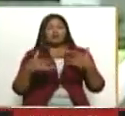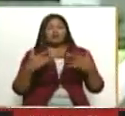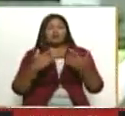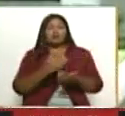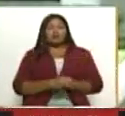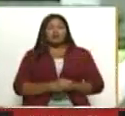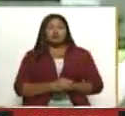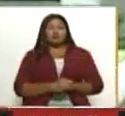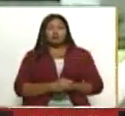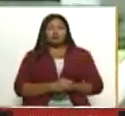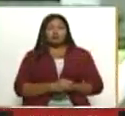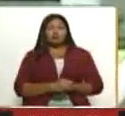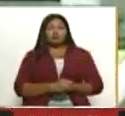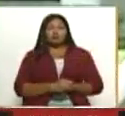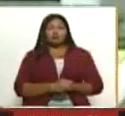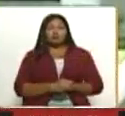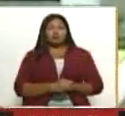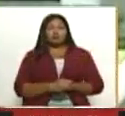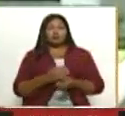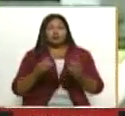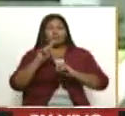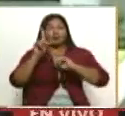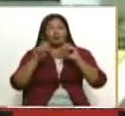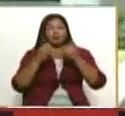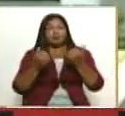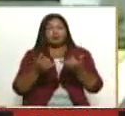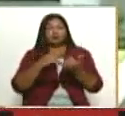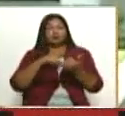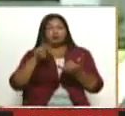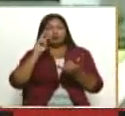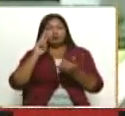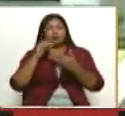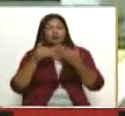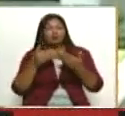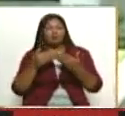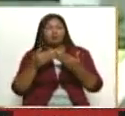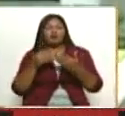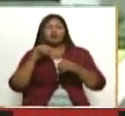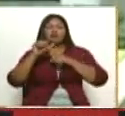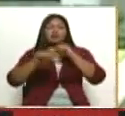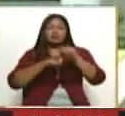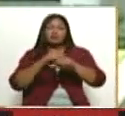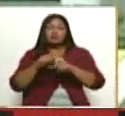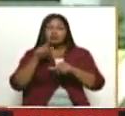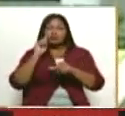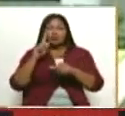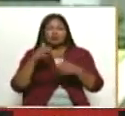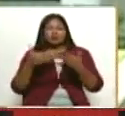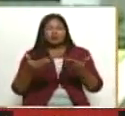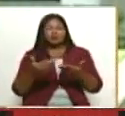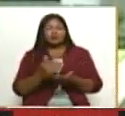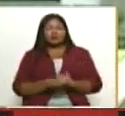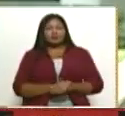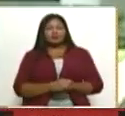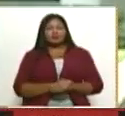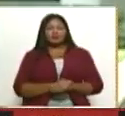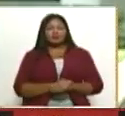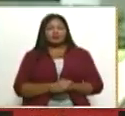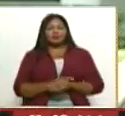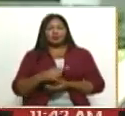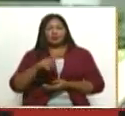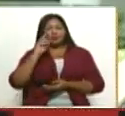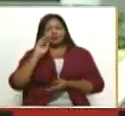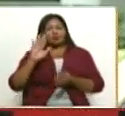gran pregunta ahora es qué nos deparará este ciclo en el que se ha manifestado de nuevo el gran compromiso